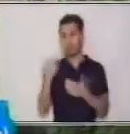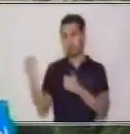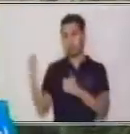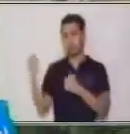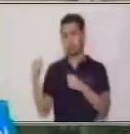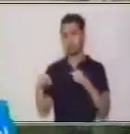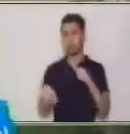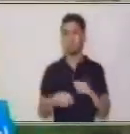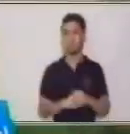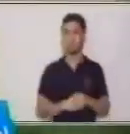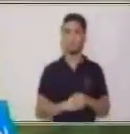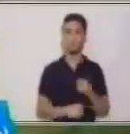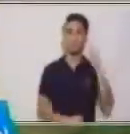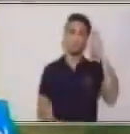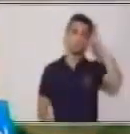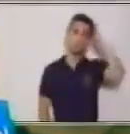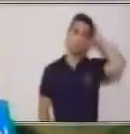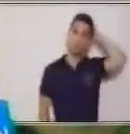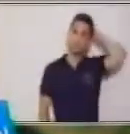a iniciar.